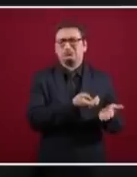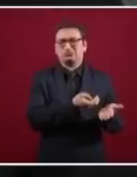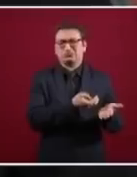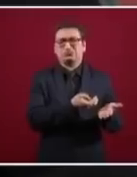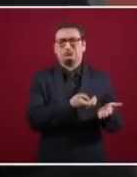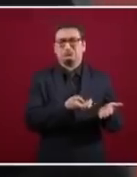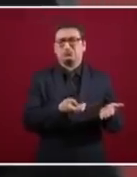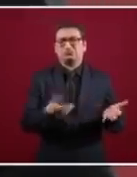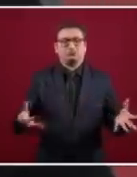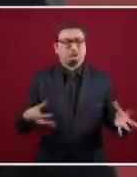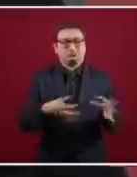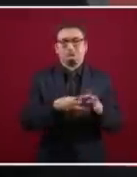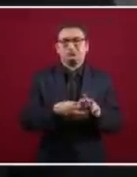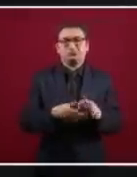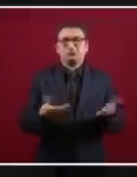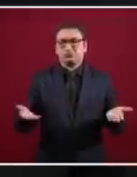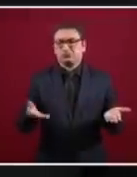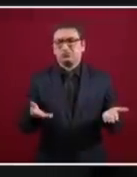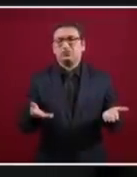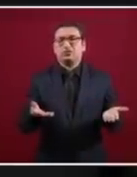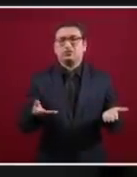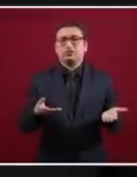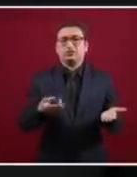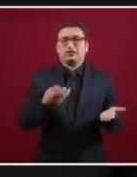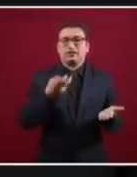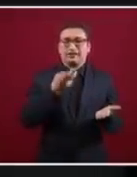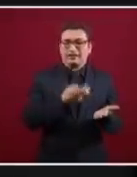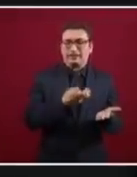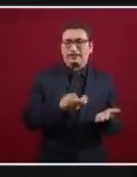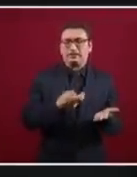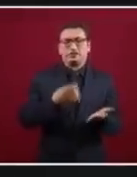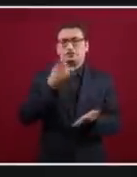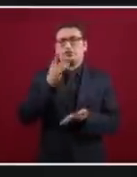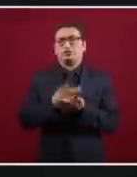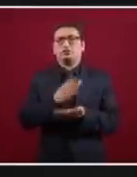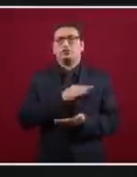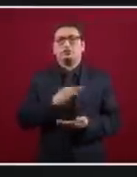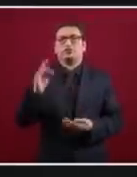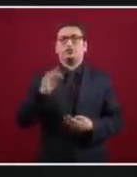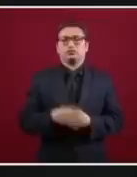era lo que se tenía